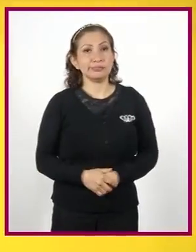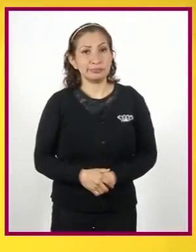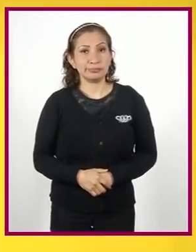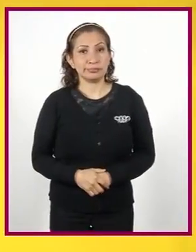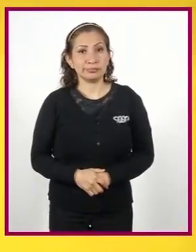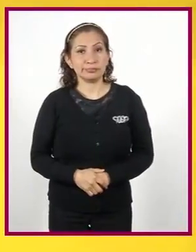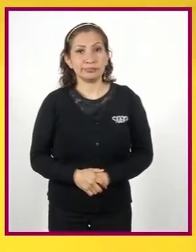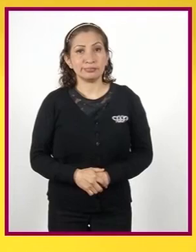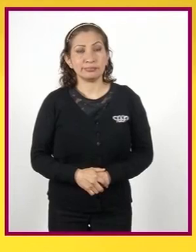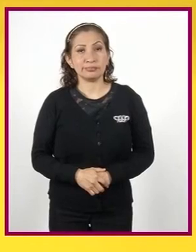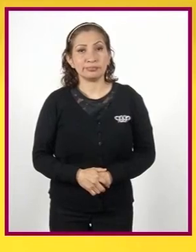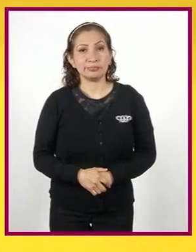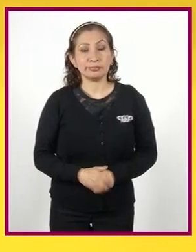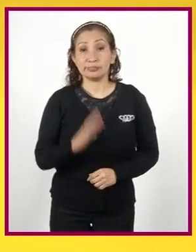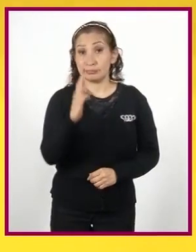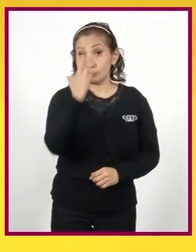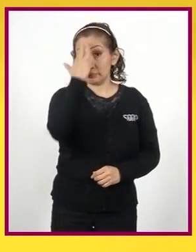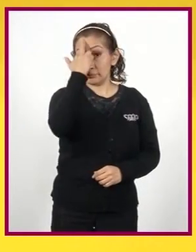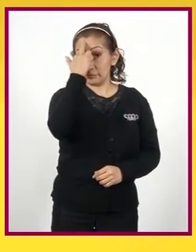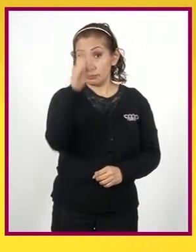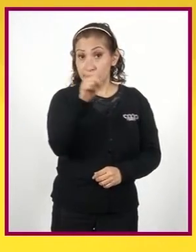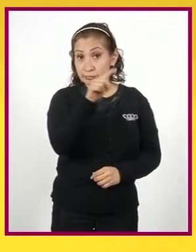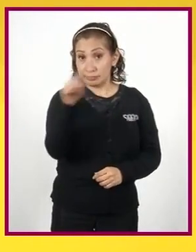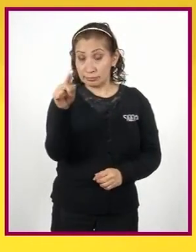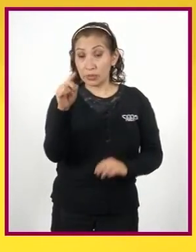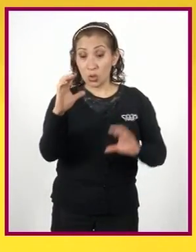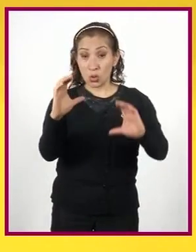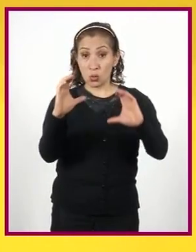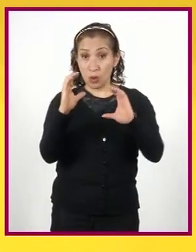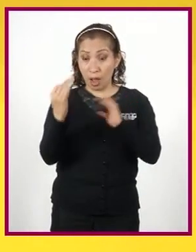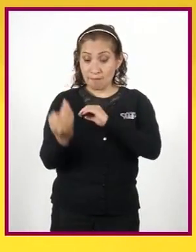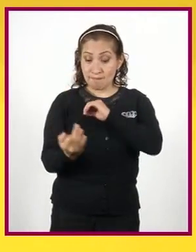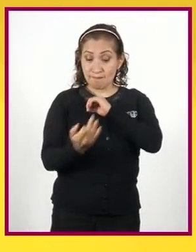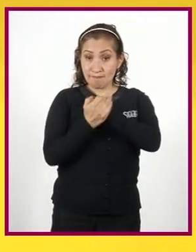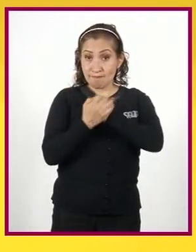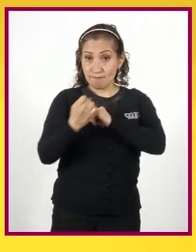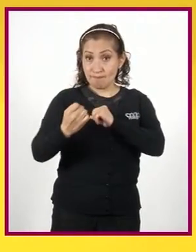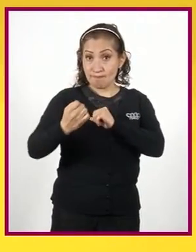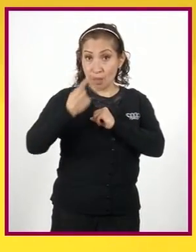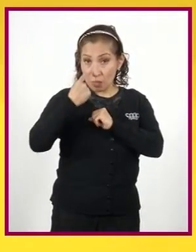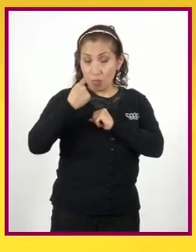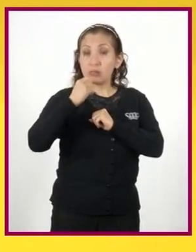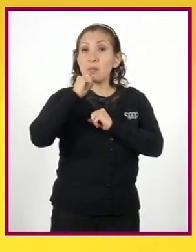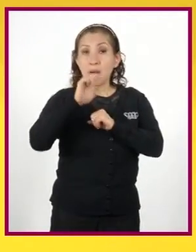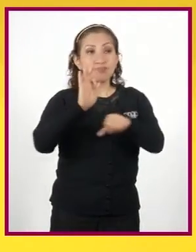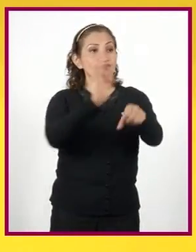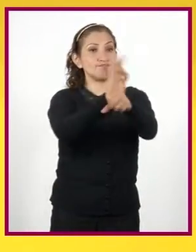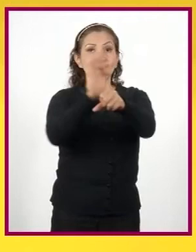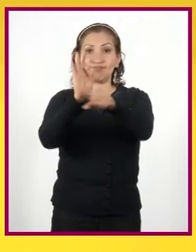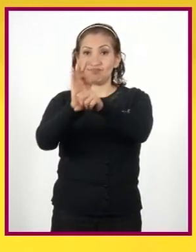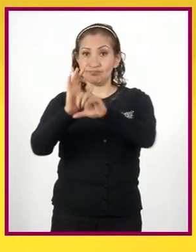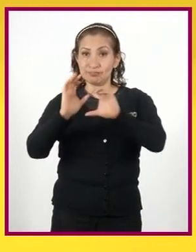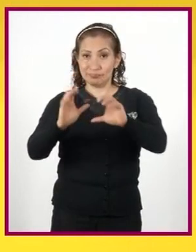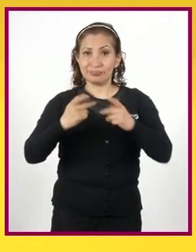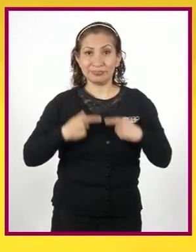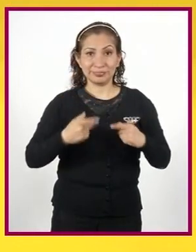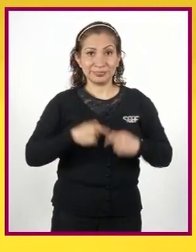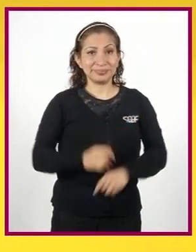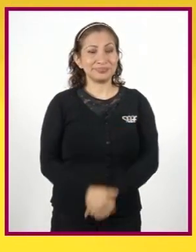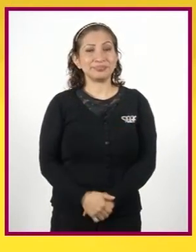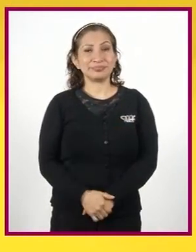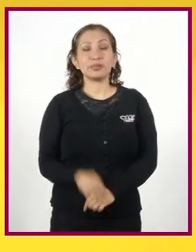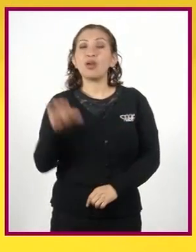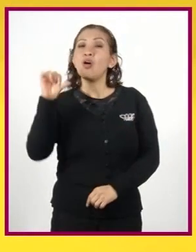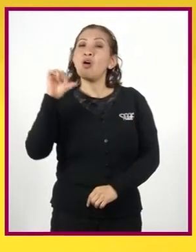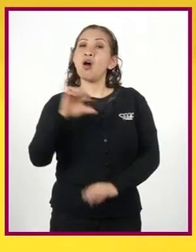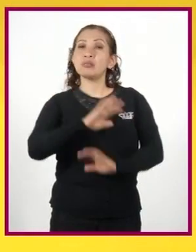personas. Recuerden que al cuidarnos a nosotros mismos, cuidamos a los demás. Por